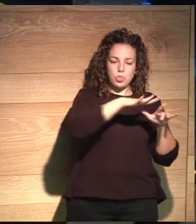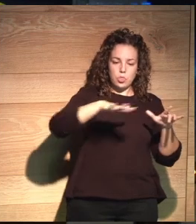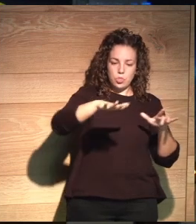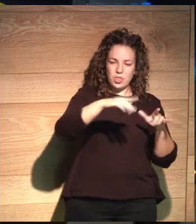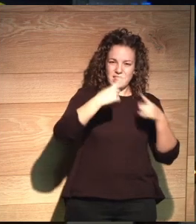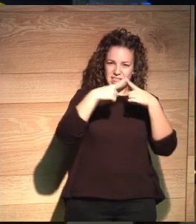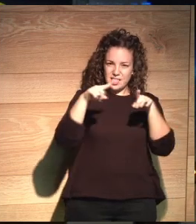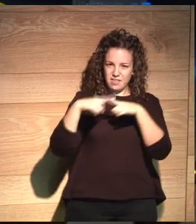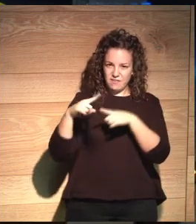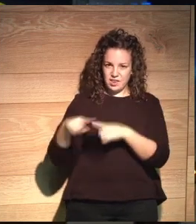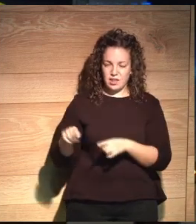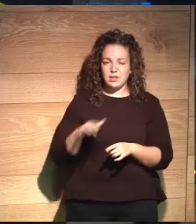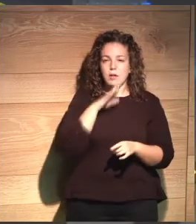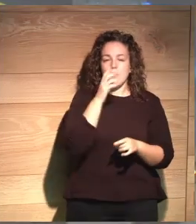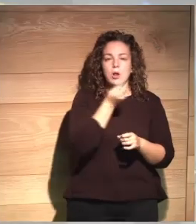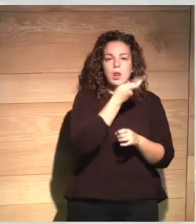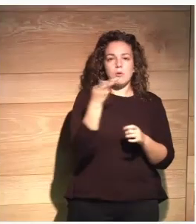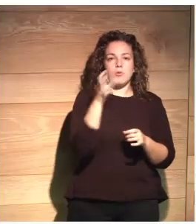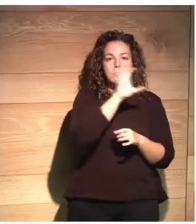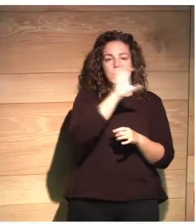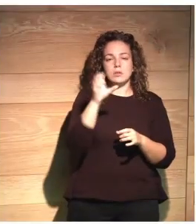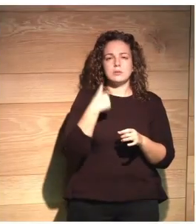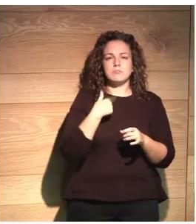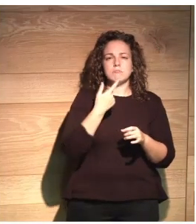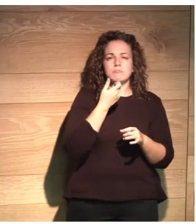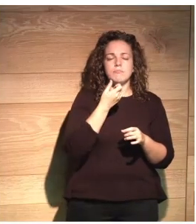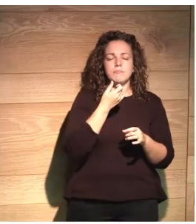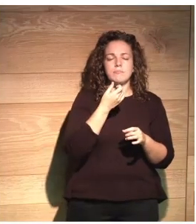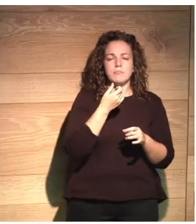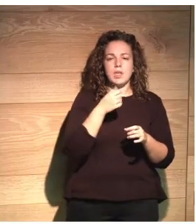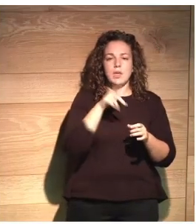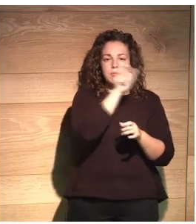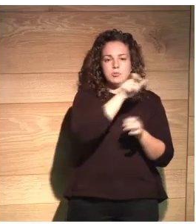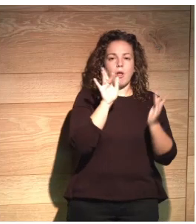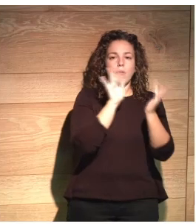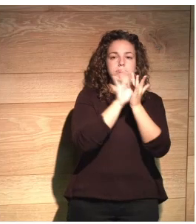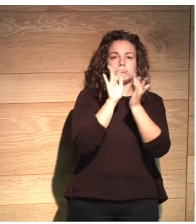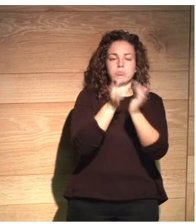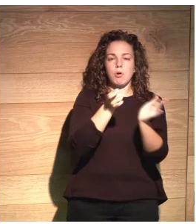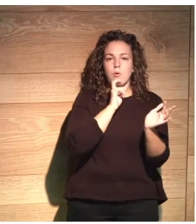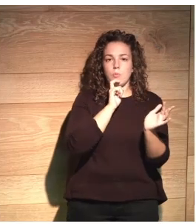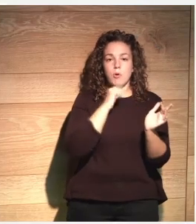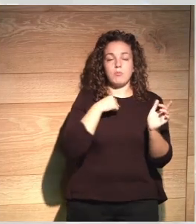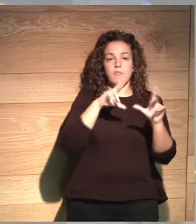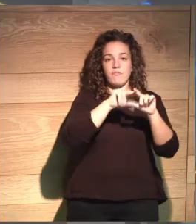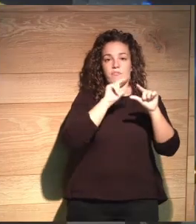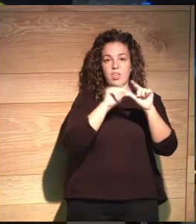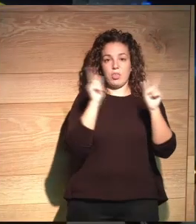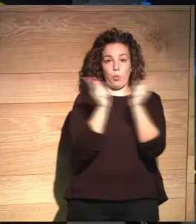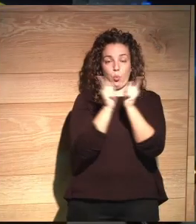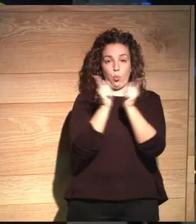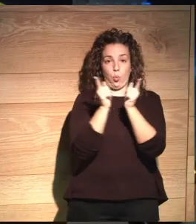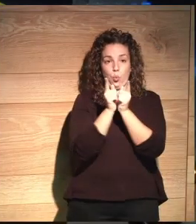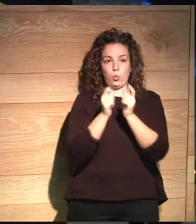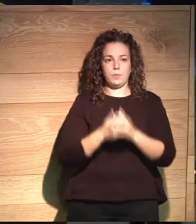una geografía que está basada en cómo la gente se conecta con los demás de hecho hay un pequeño vídeo sobre esto